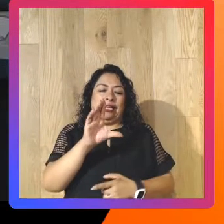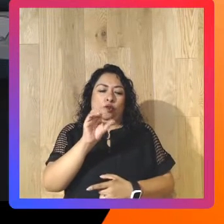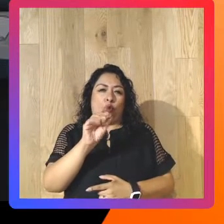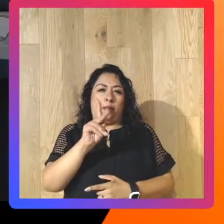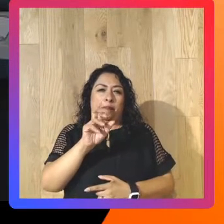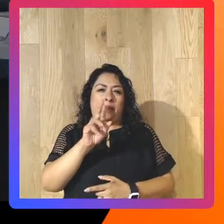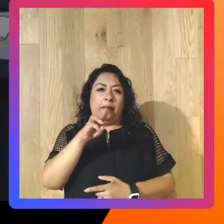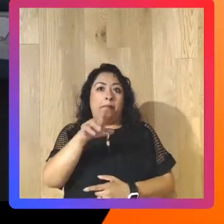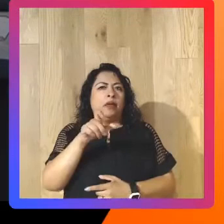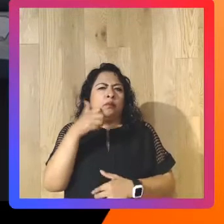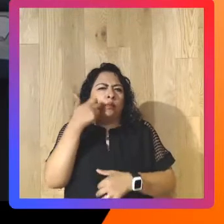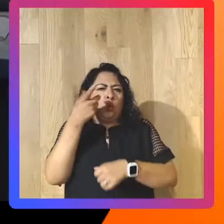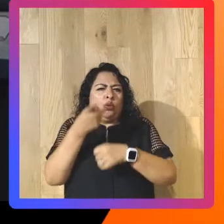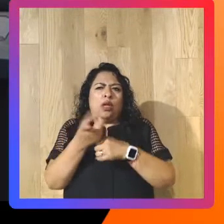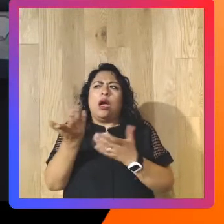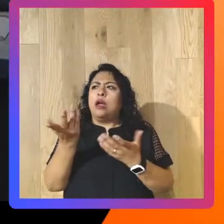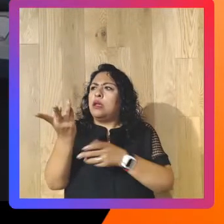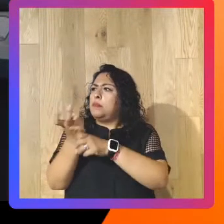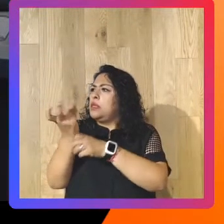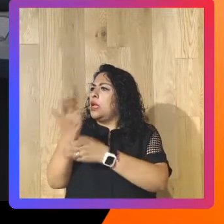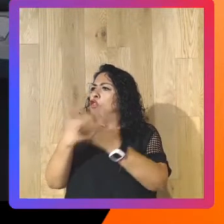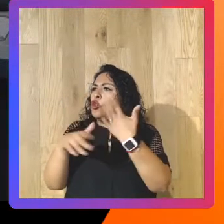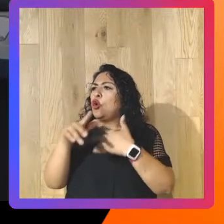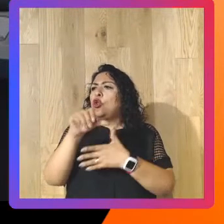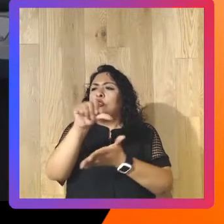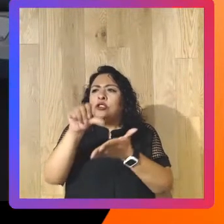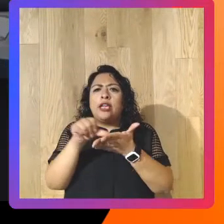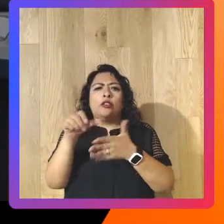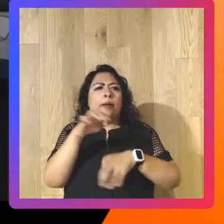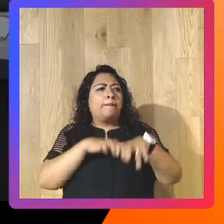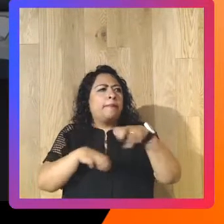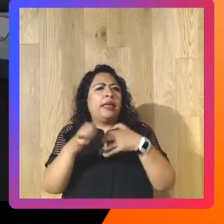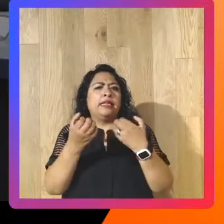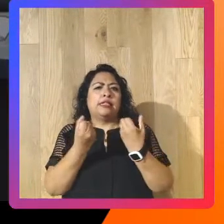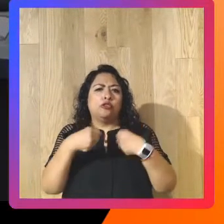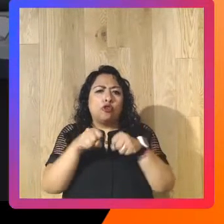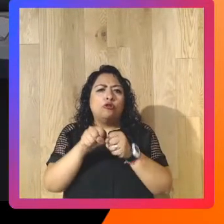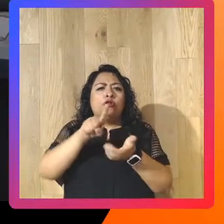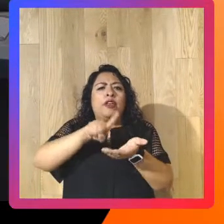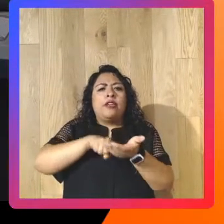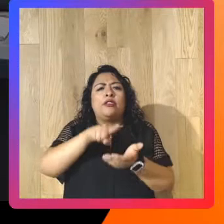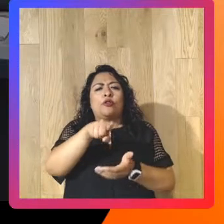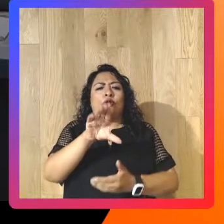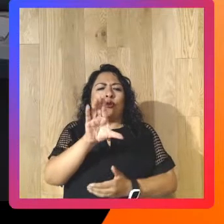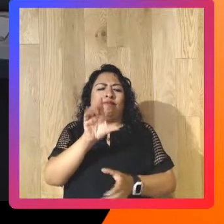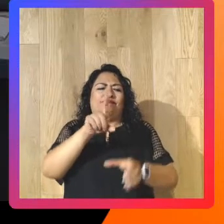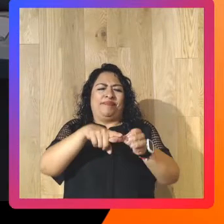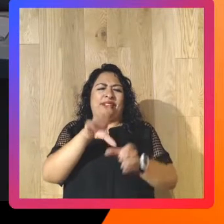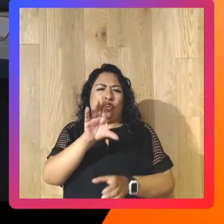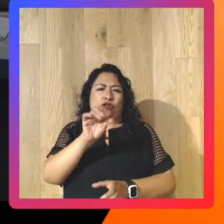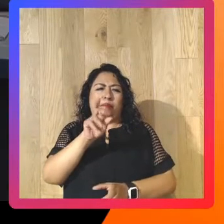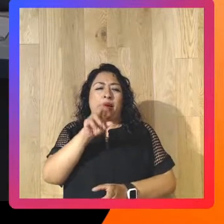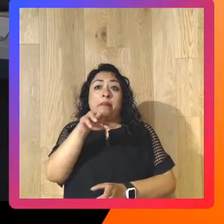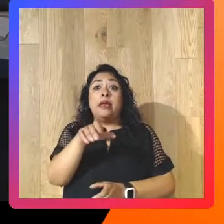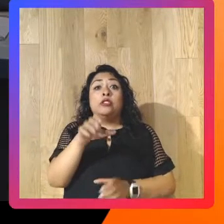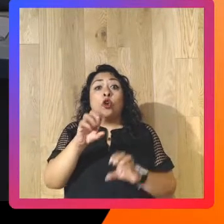sobre todo hacerlo de manera voluntaria, invitar a todos los centros empresariales, a todos los socios que pertenecen a Coparmex, siendo uno de los